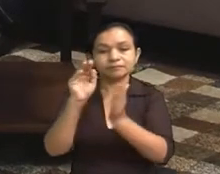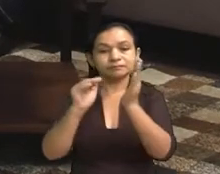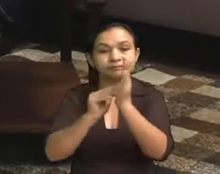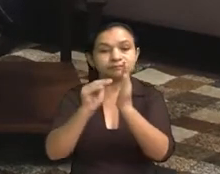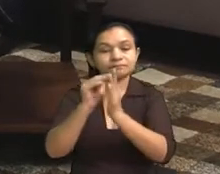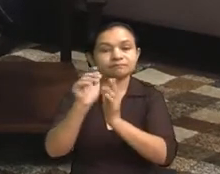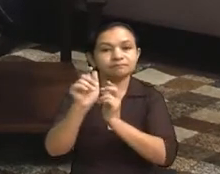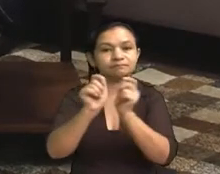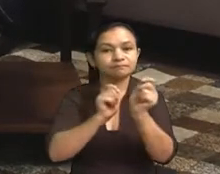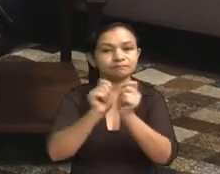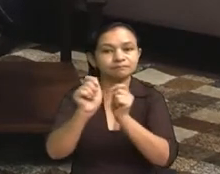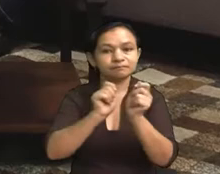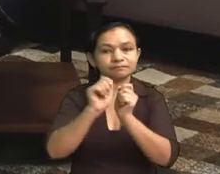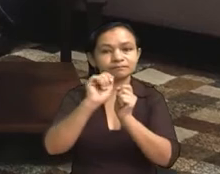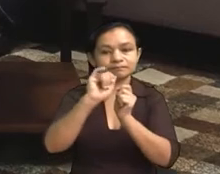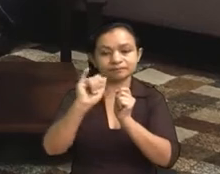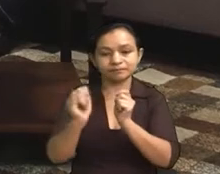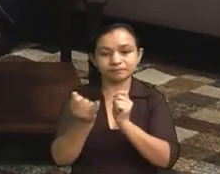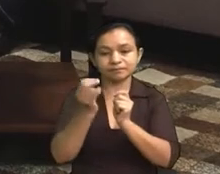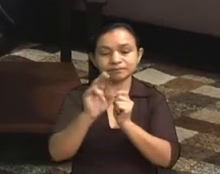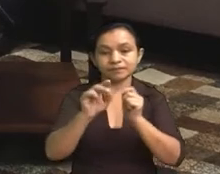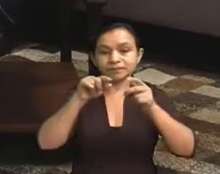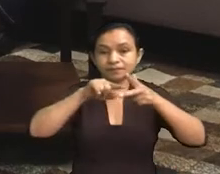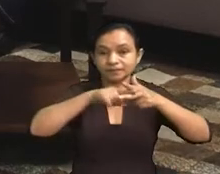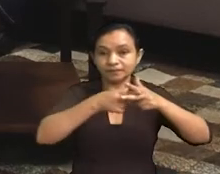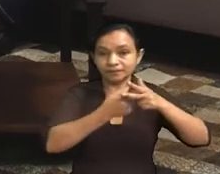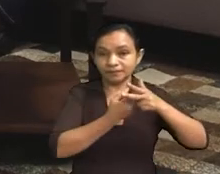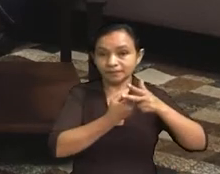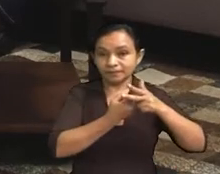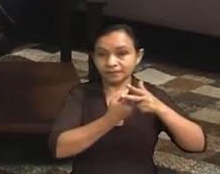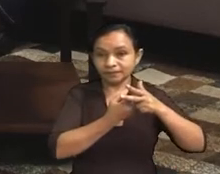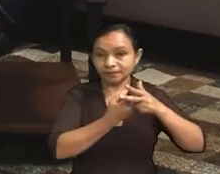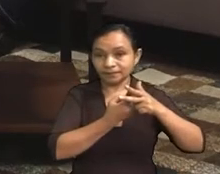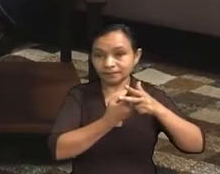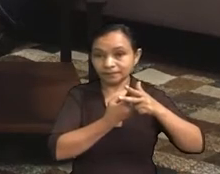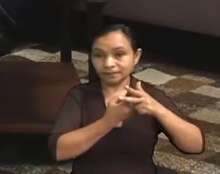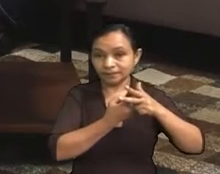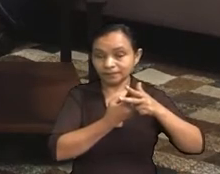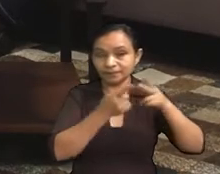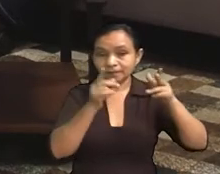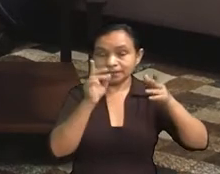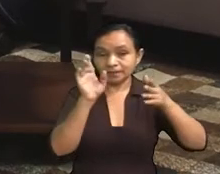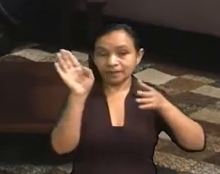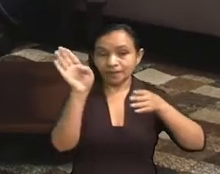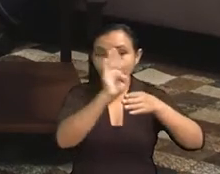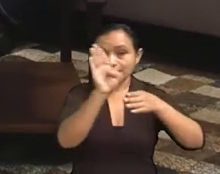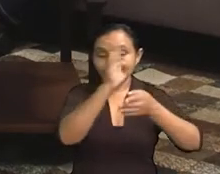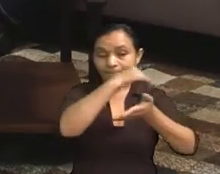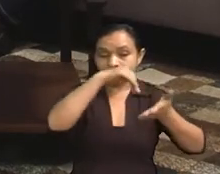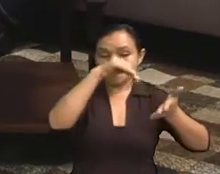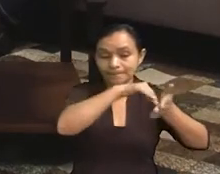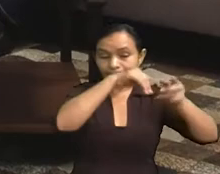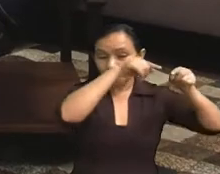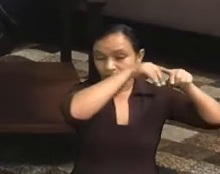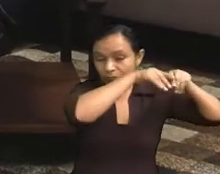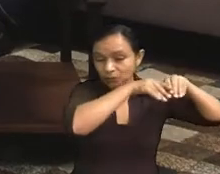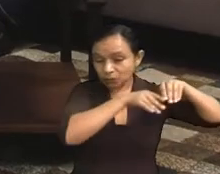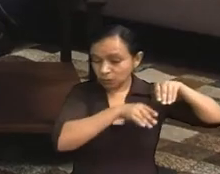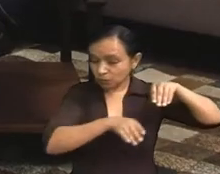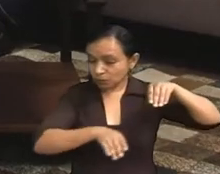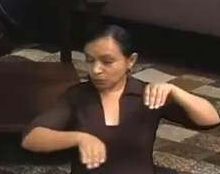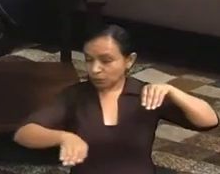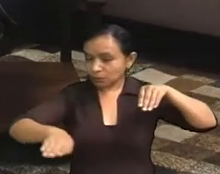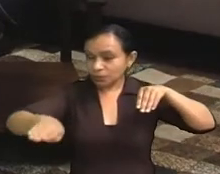$273 millones. En la pista Juan Pablo II, que va desde el Banco Central, más o menos, hasta la carretera